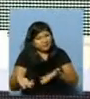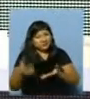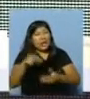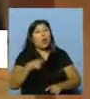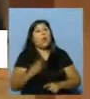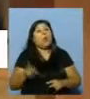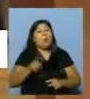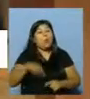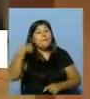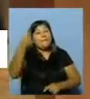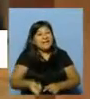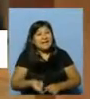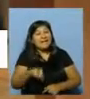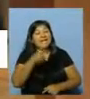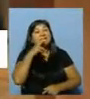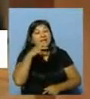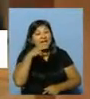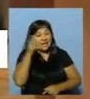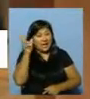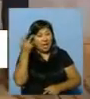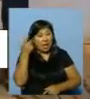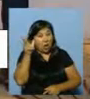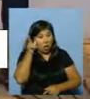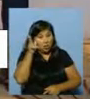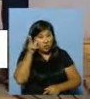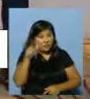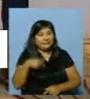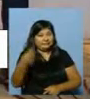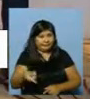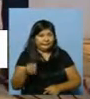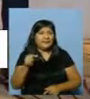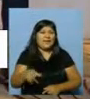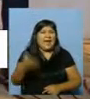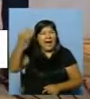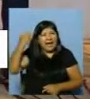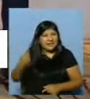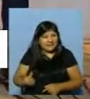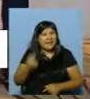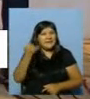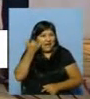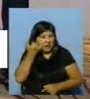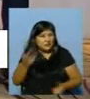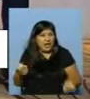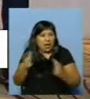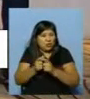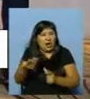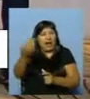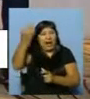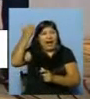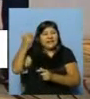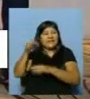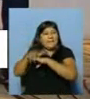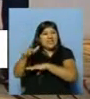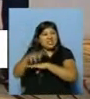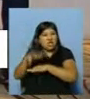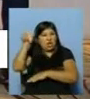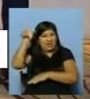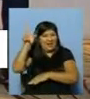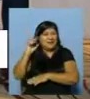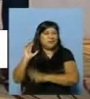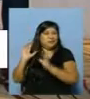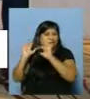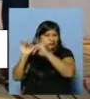fue decidido tras el último encuentro realizado semanas atrás en Puerto Iguazú. En la oportunidad, en suelo salteño, se